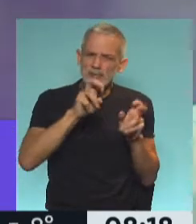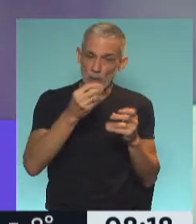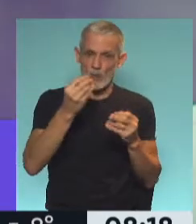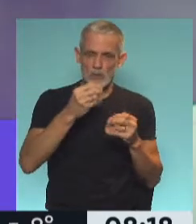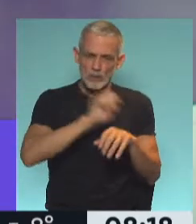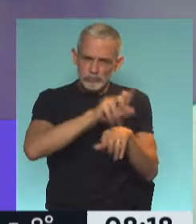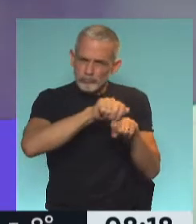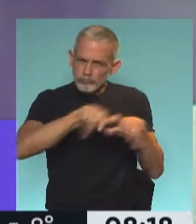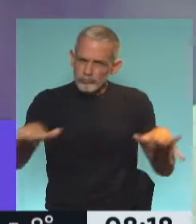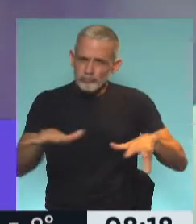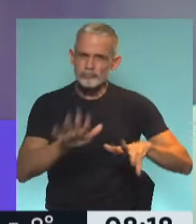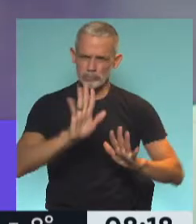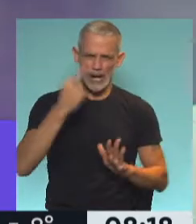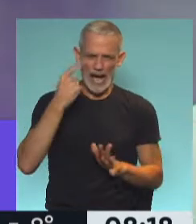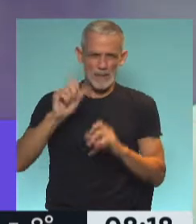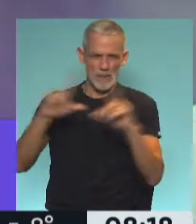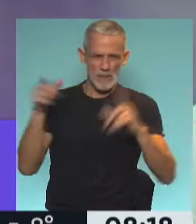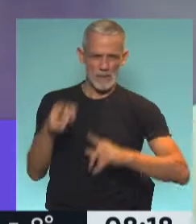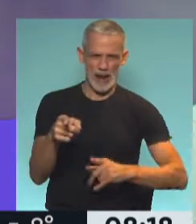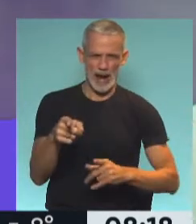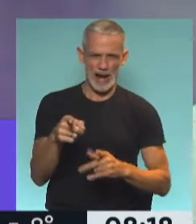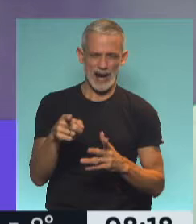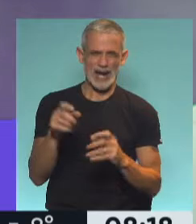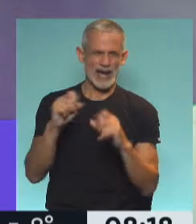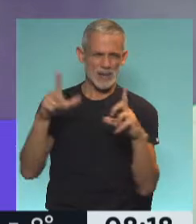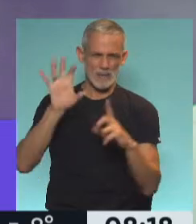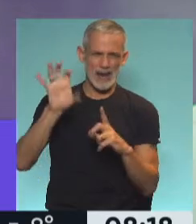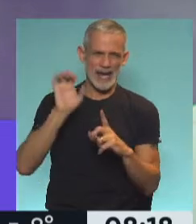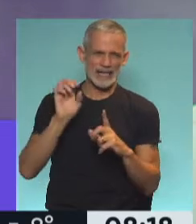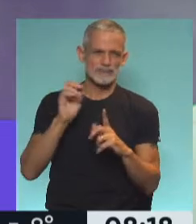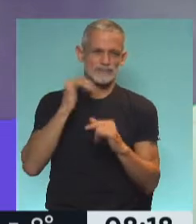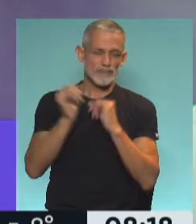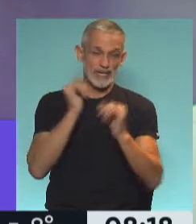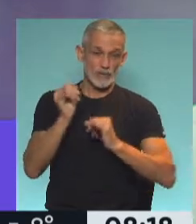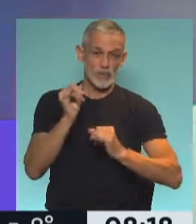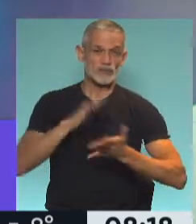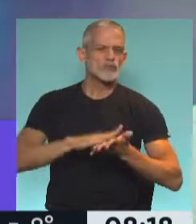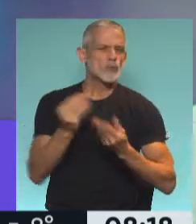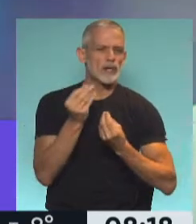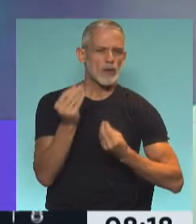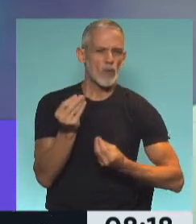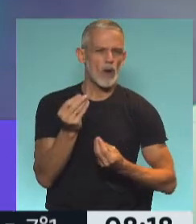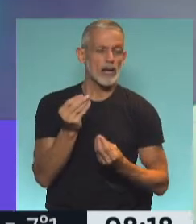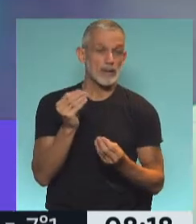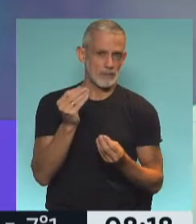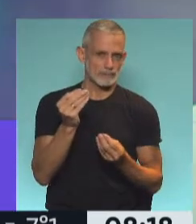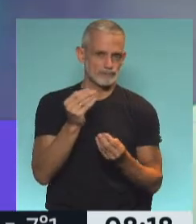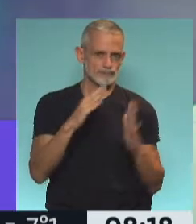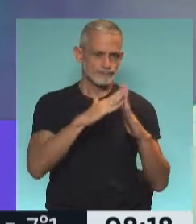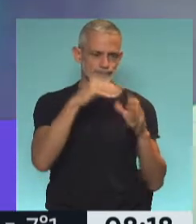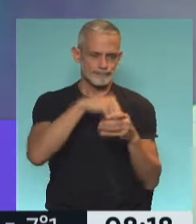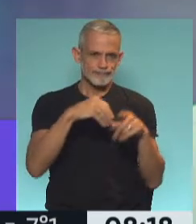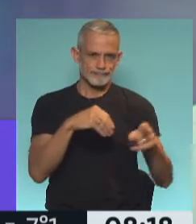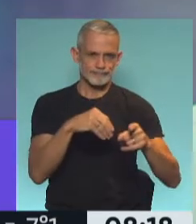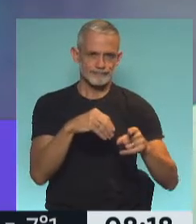de la pandemia, lo vamos a ver si te parece, Silvi, con una placa para conocer algunos datos respecto de lo que pasó con esos hogares durante Julia, la